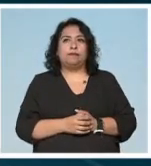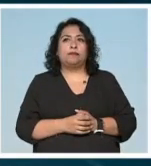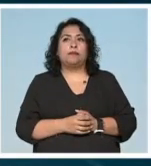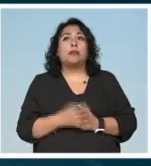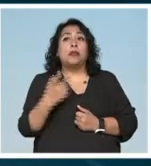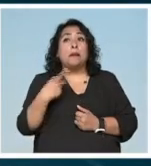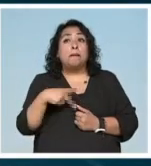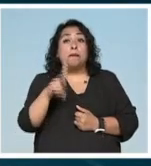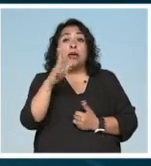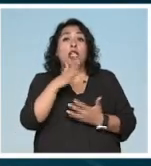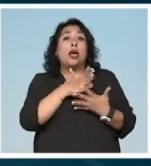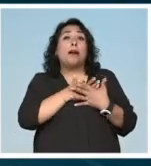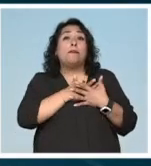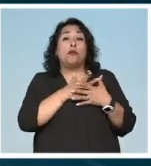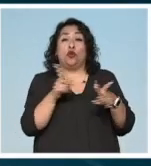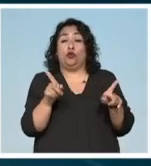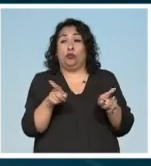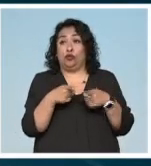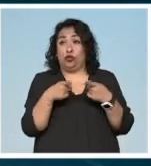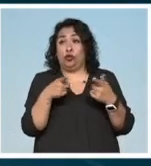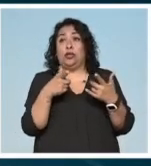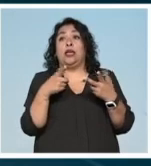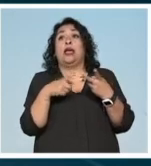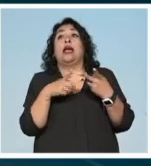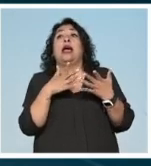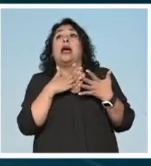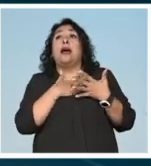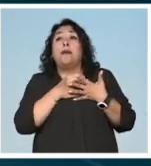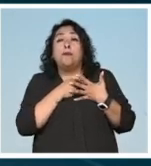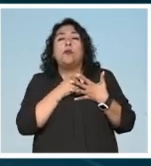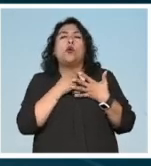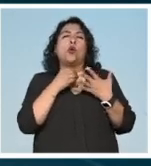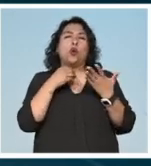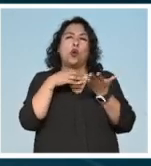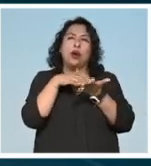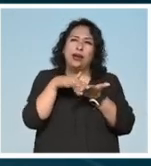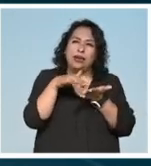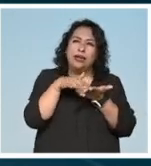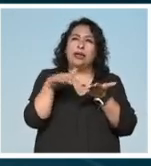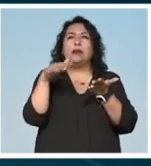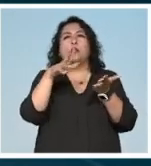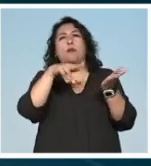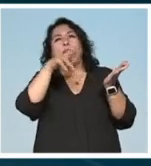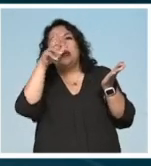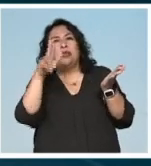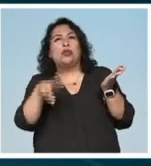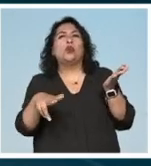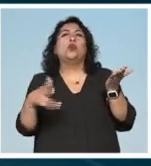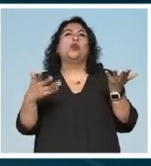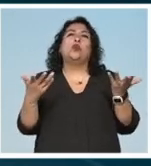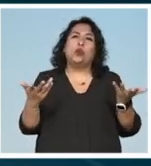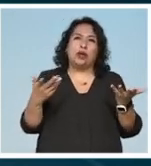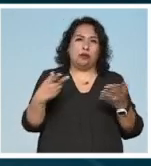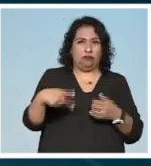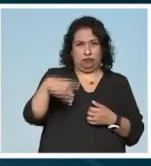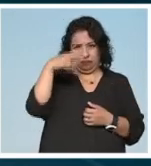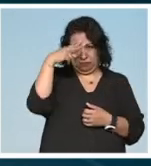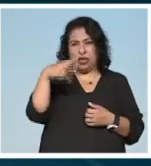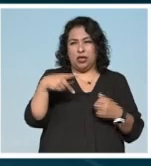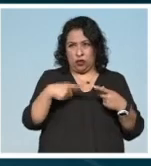Pero que el amor por la música, el amor por la literatura, por la pintura, ha hecho que los